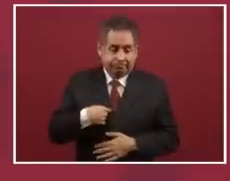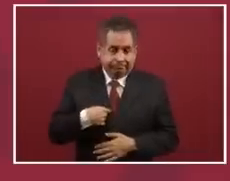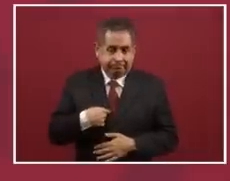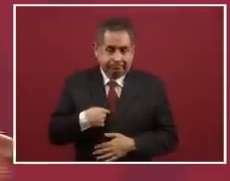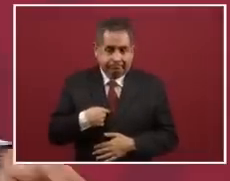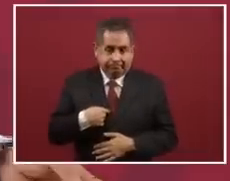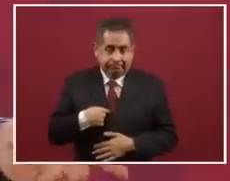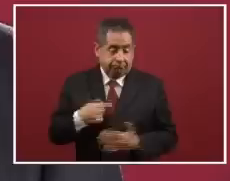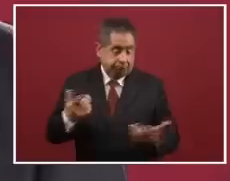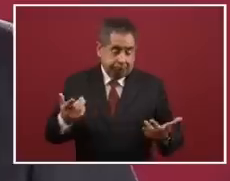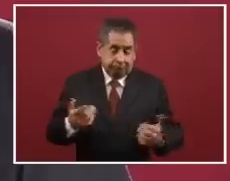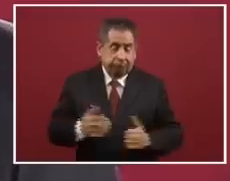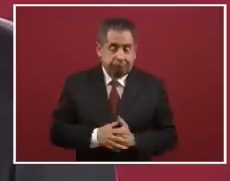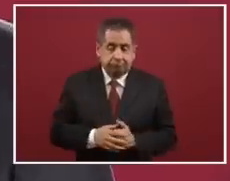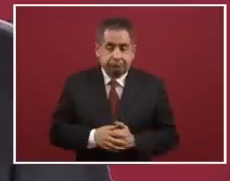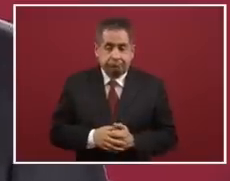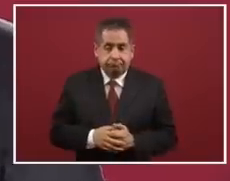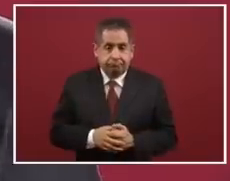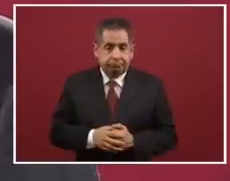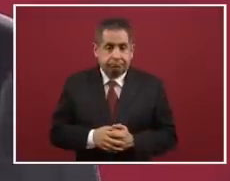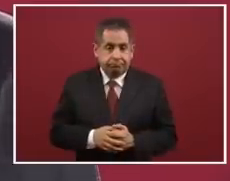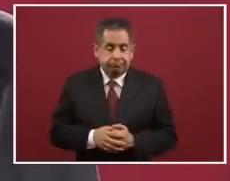No se